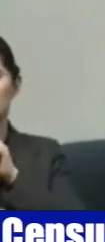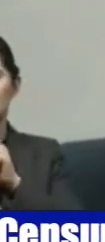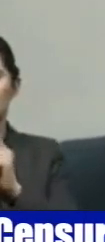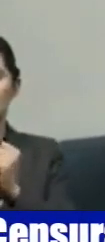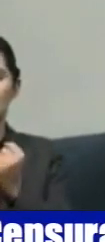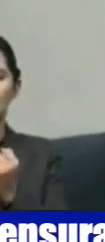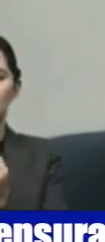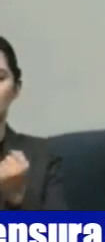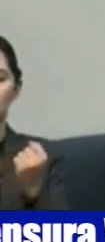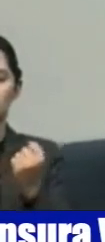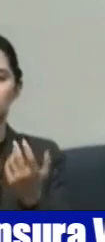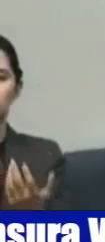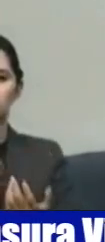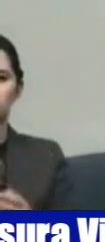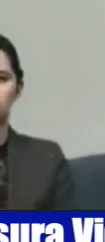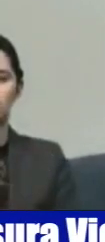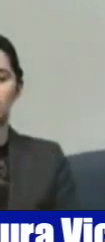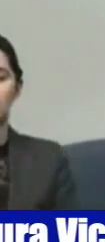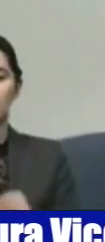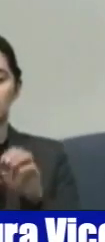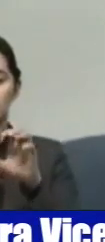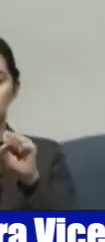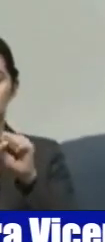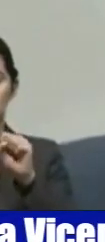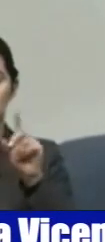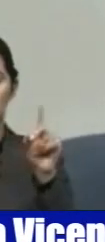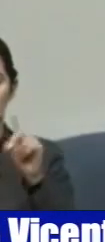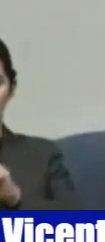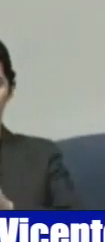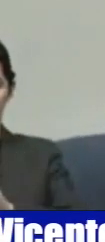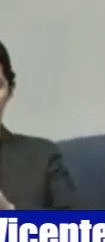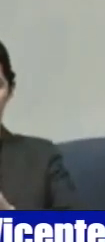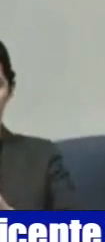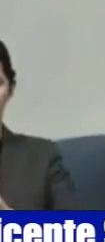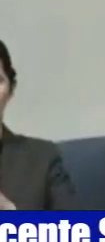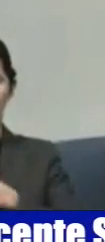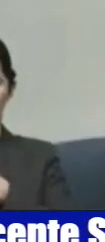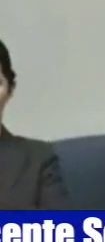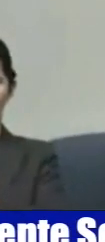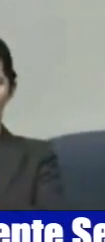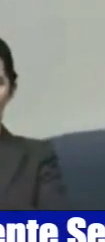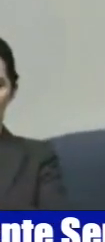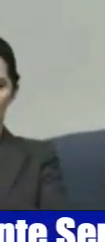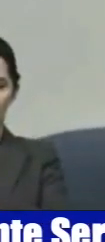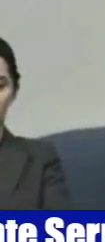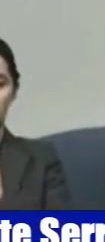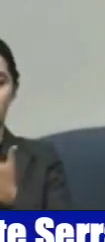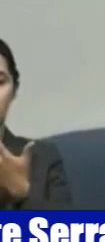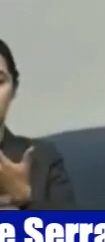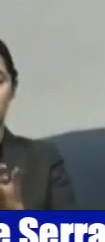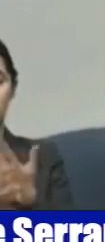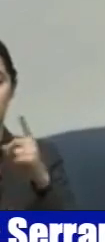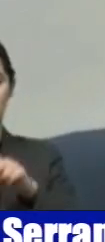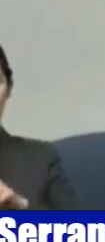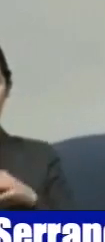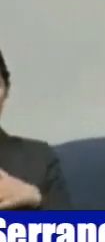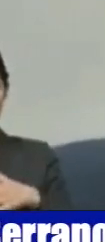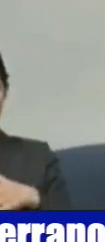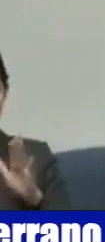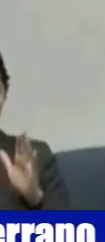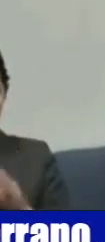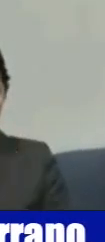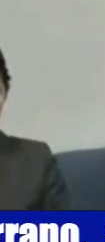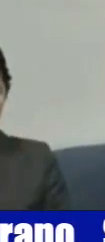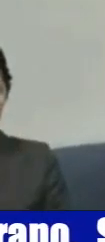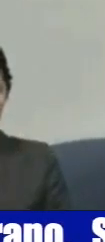la nada cifra de 60 días de aguinaldo, 15 días más que los que se dan